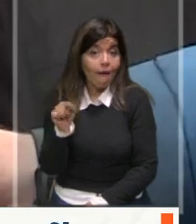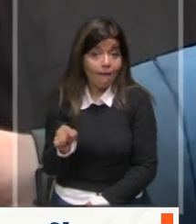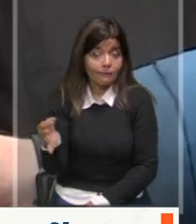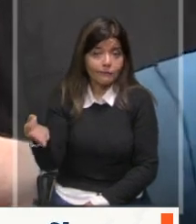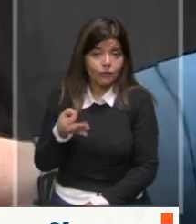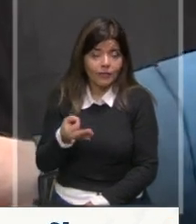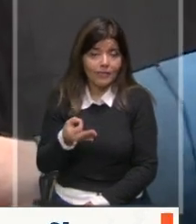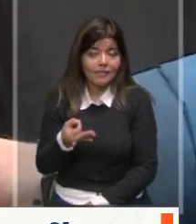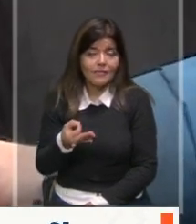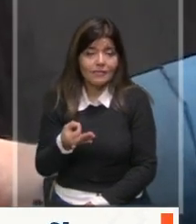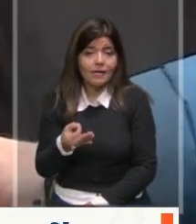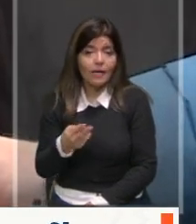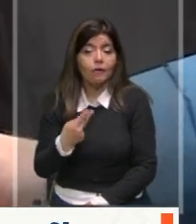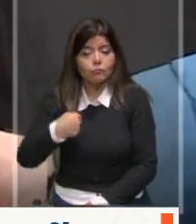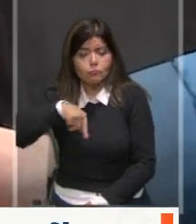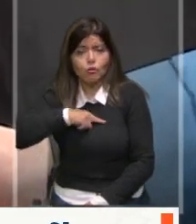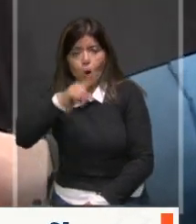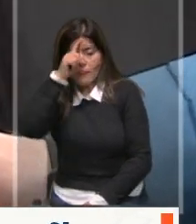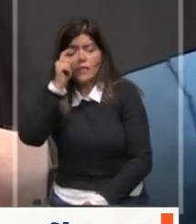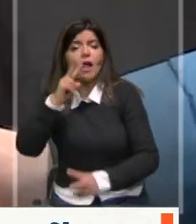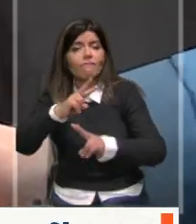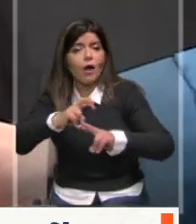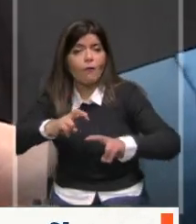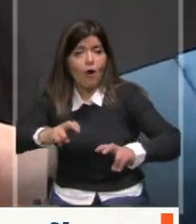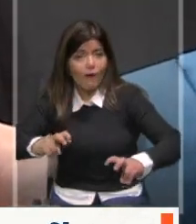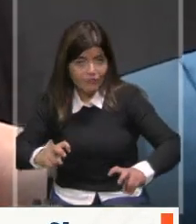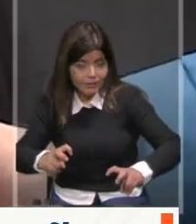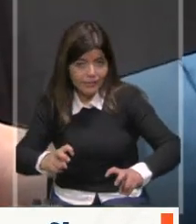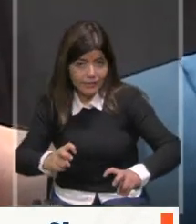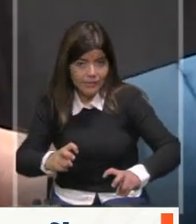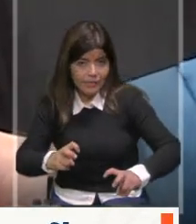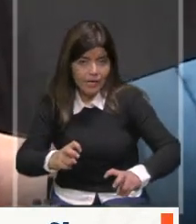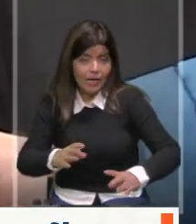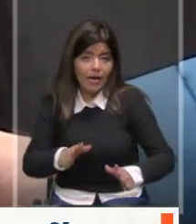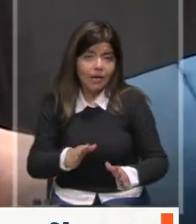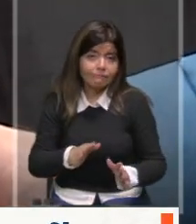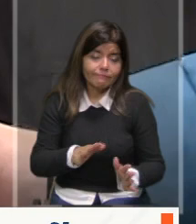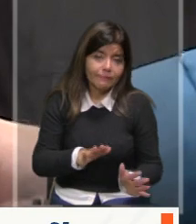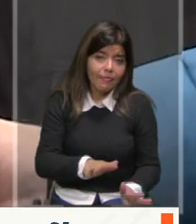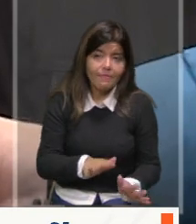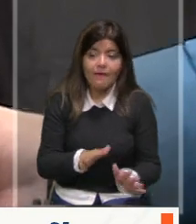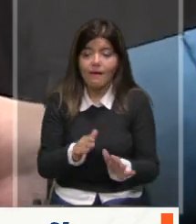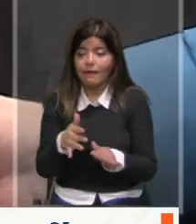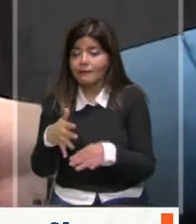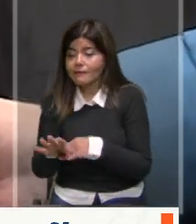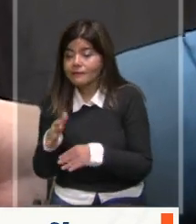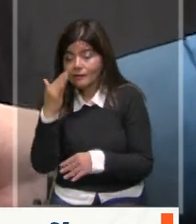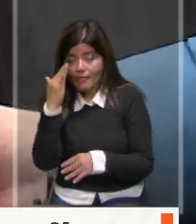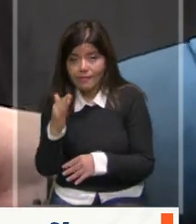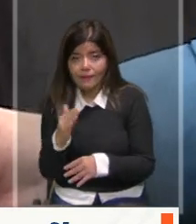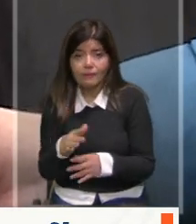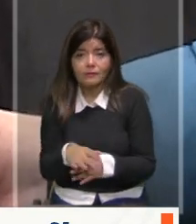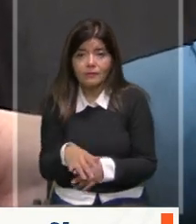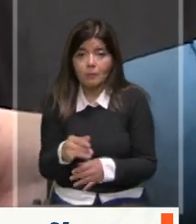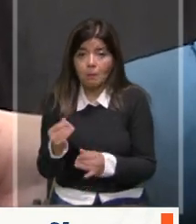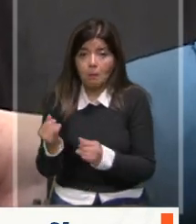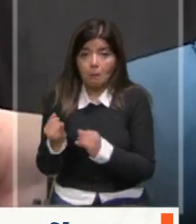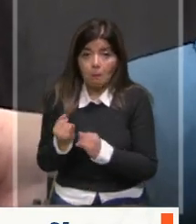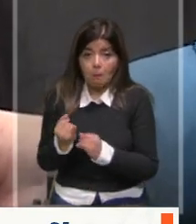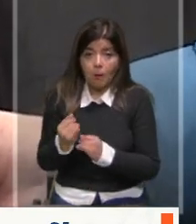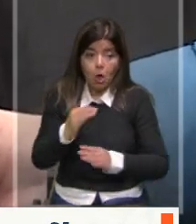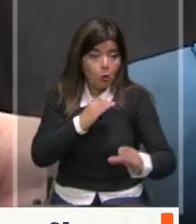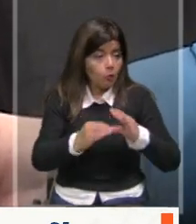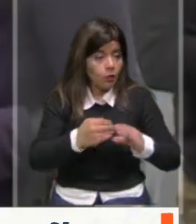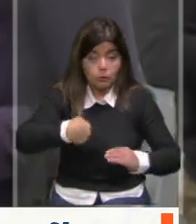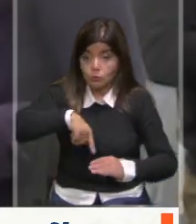dicen que van a investigar, como dijo Priscila, de 10 después de 15 días y después no hemos tenido ninguna